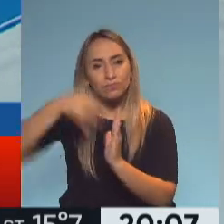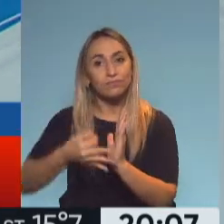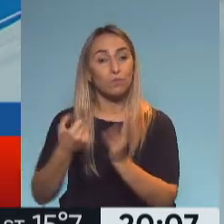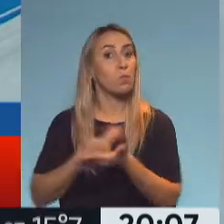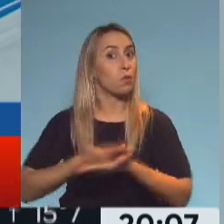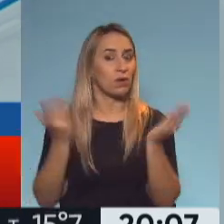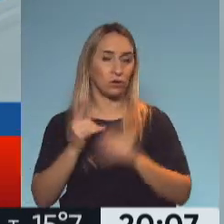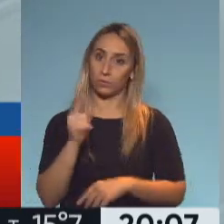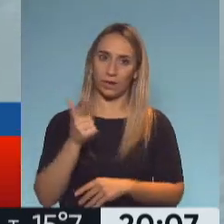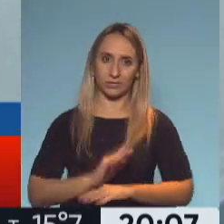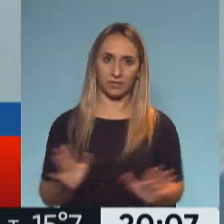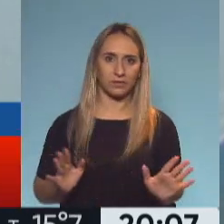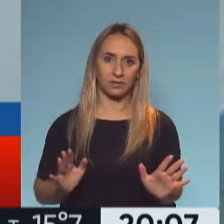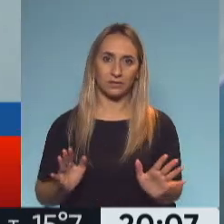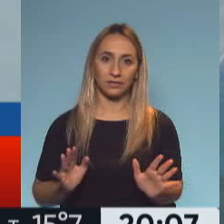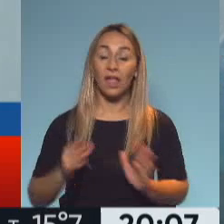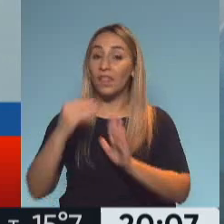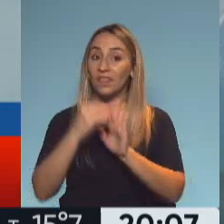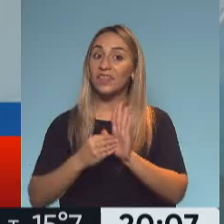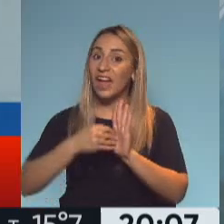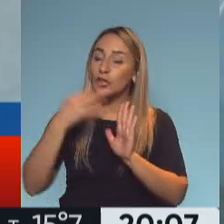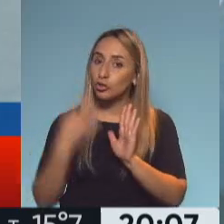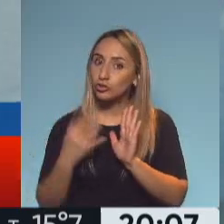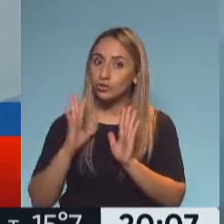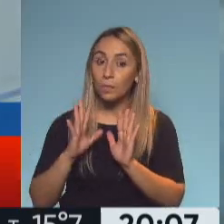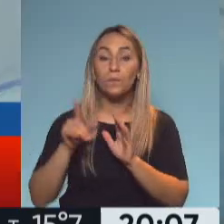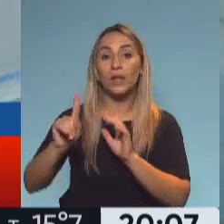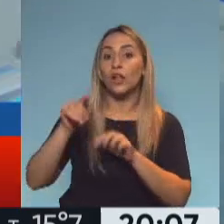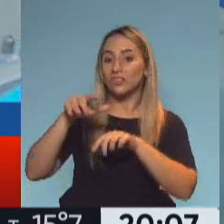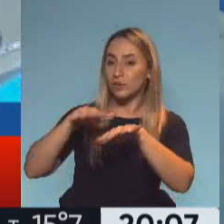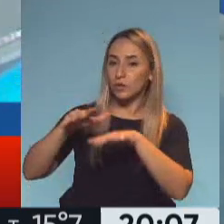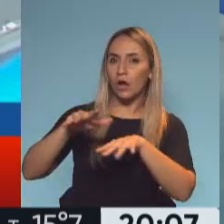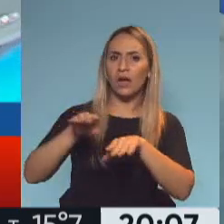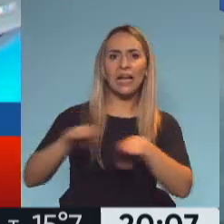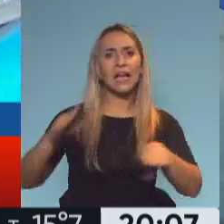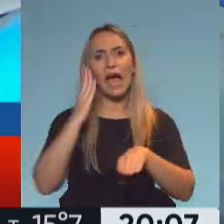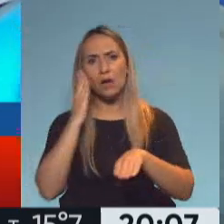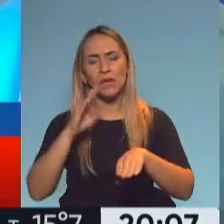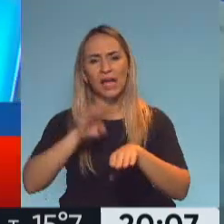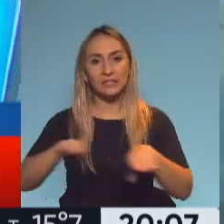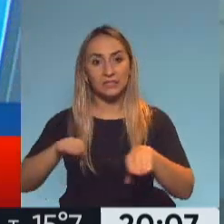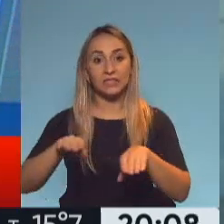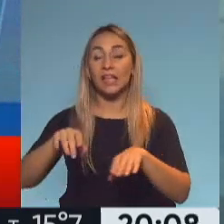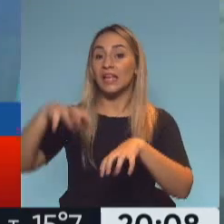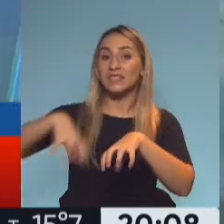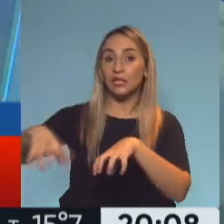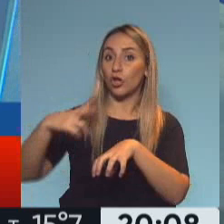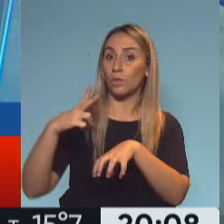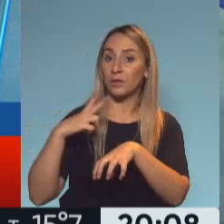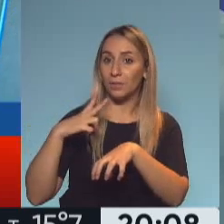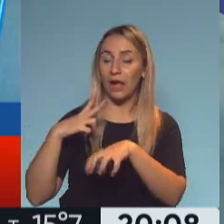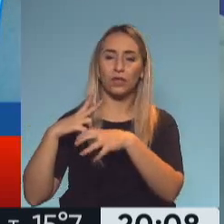Públicamente no lo conocemos. Los datos, subrayo esto, la situación de las camas del sector privado, del